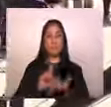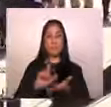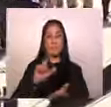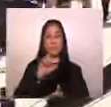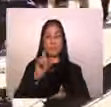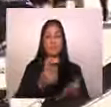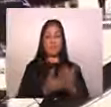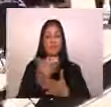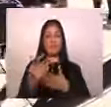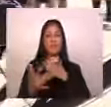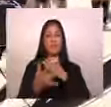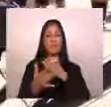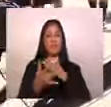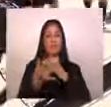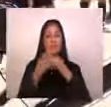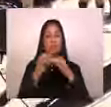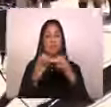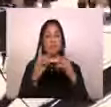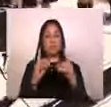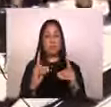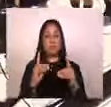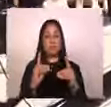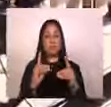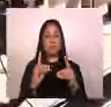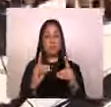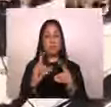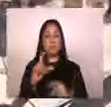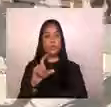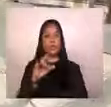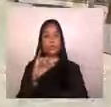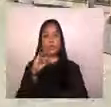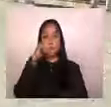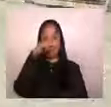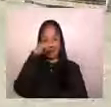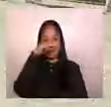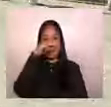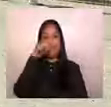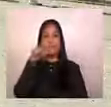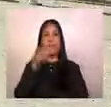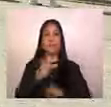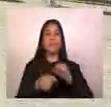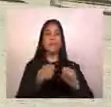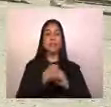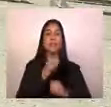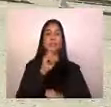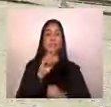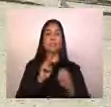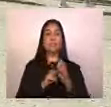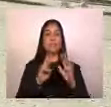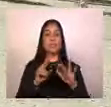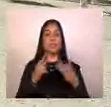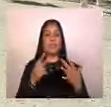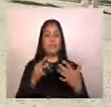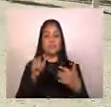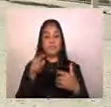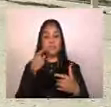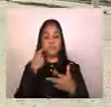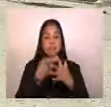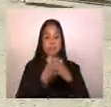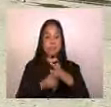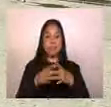Colegio de Innovación Tecnológica Educativa, CITE, en el año 2017 se crea su